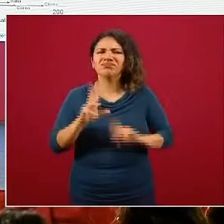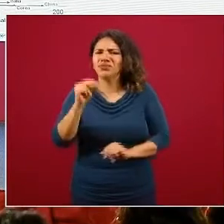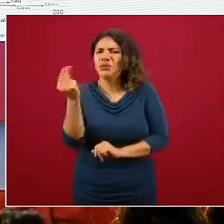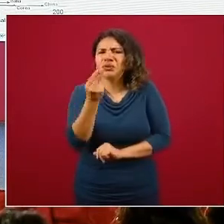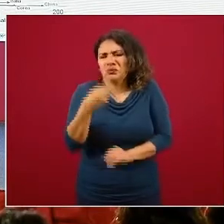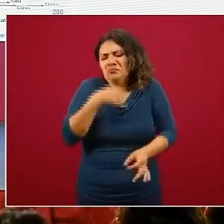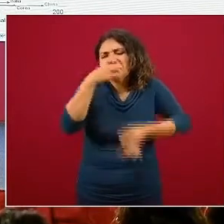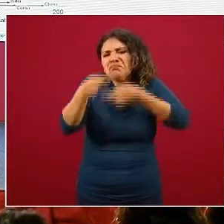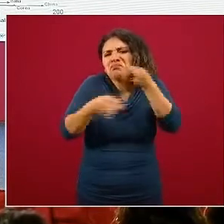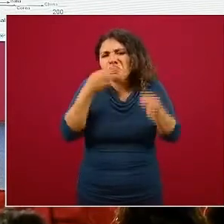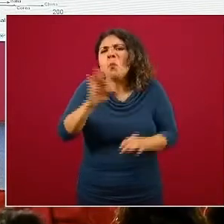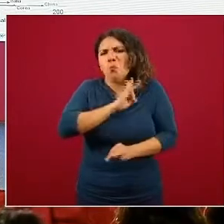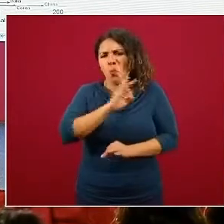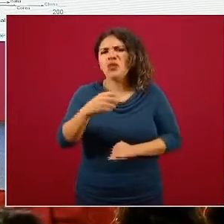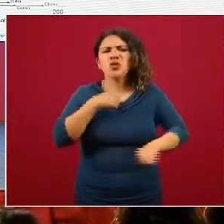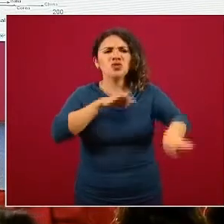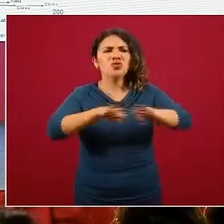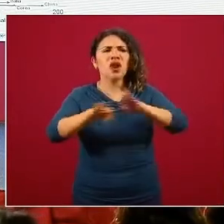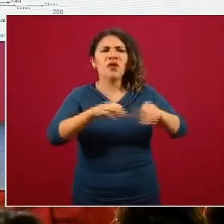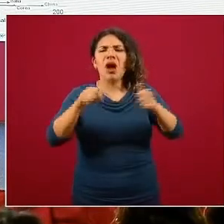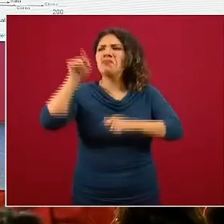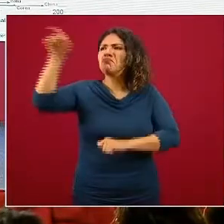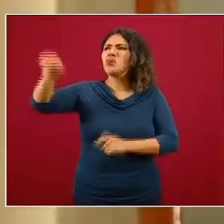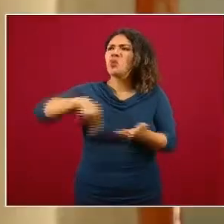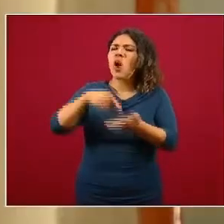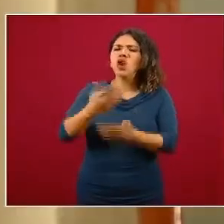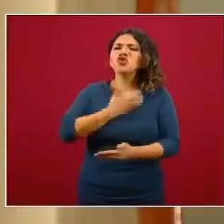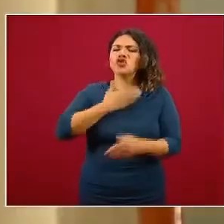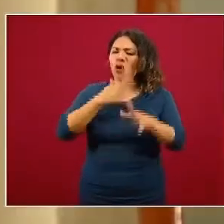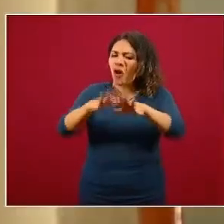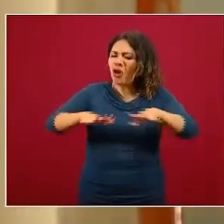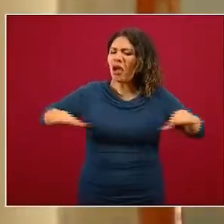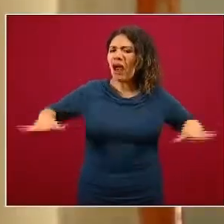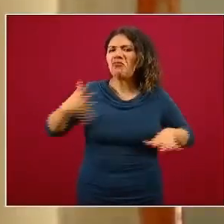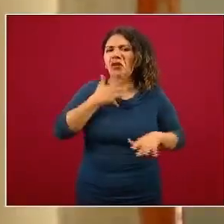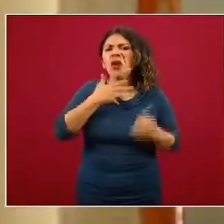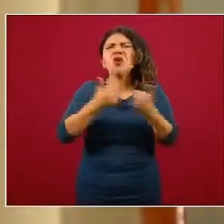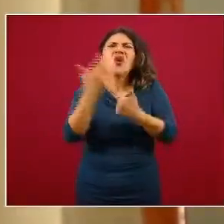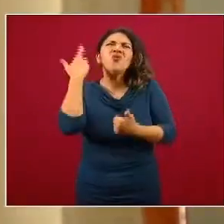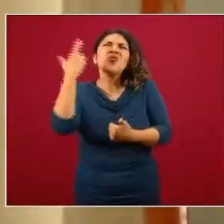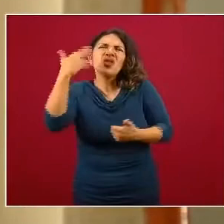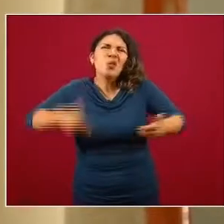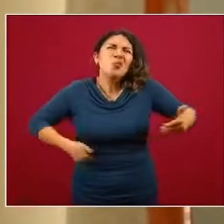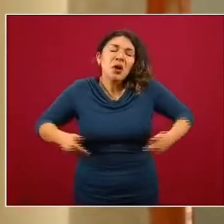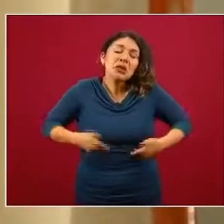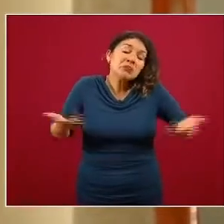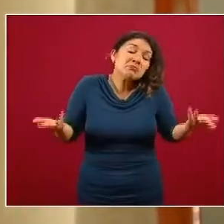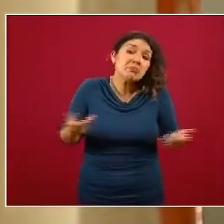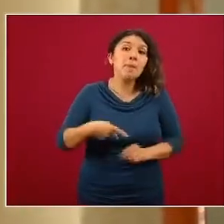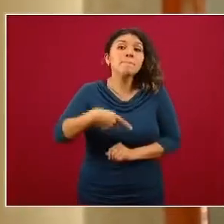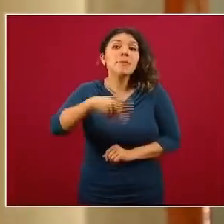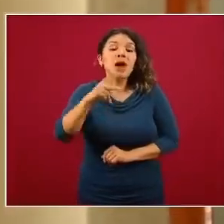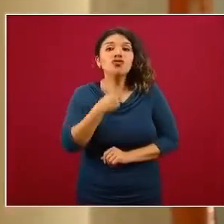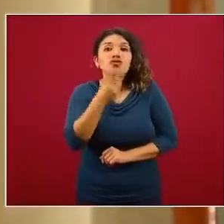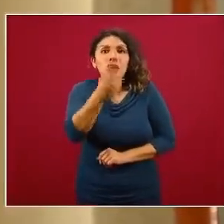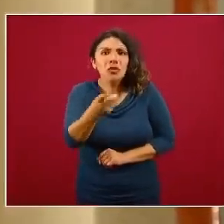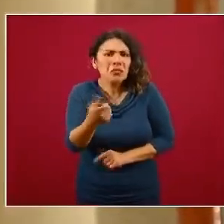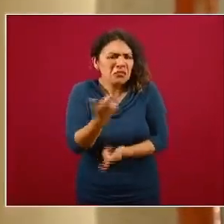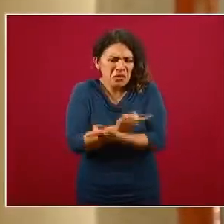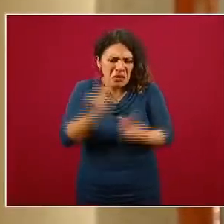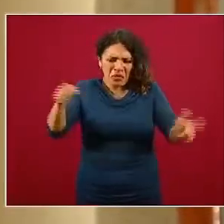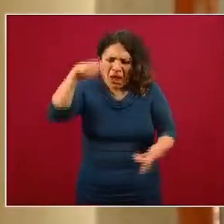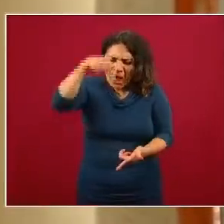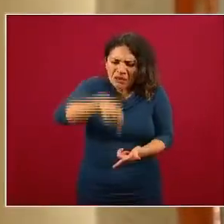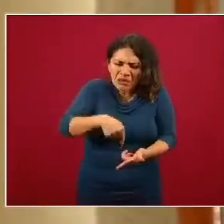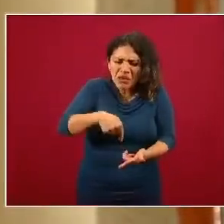cosas. Podríamos trabajar en la plancha del Zócalo y hay un poco de ruido, por supuesto, pero lo que decimos, lo decimos